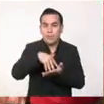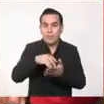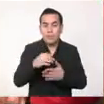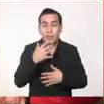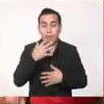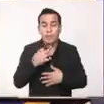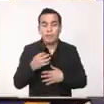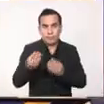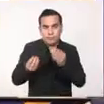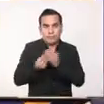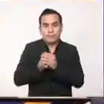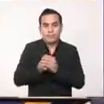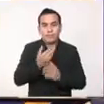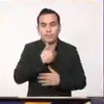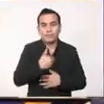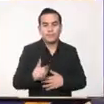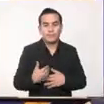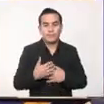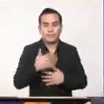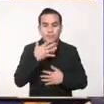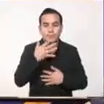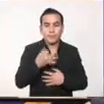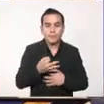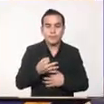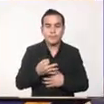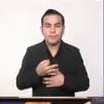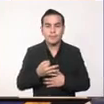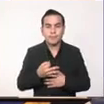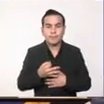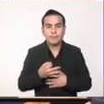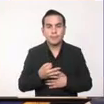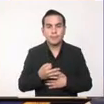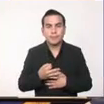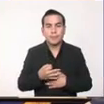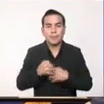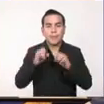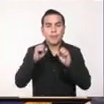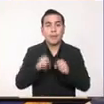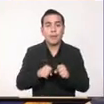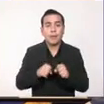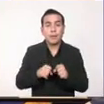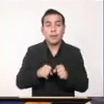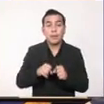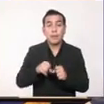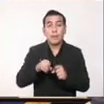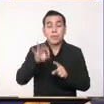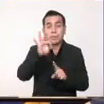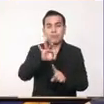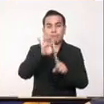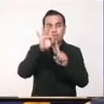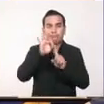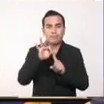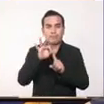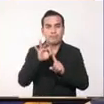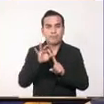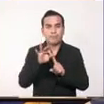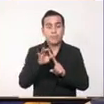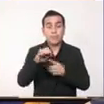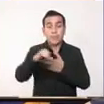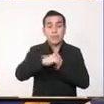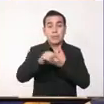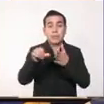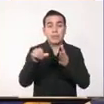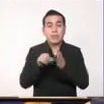Sí. Solo por agregar, presidente. Y gracias. Y dice, podrá ser elegido, el elegido podrá ser designado por la